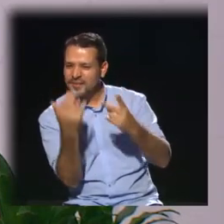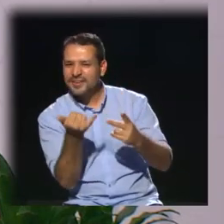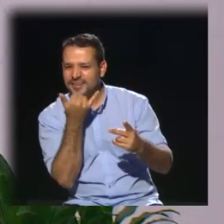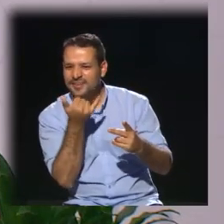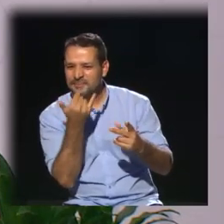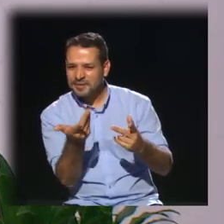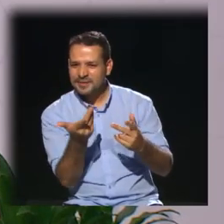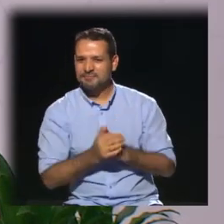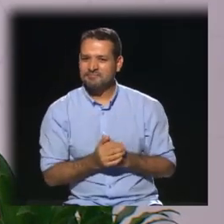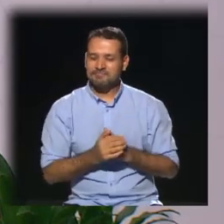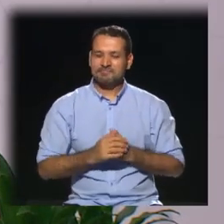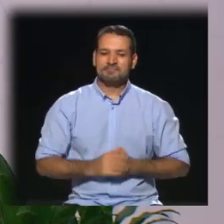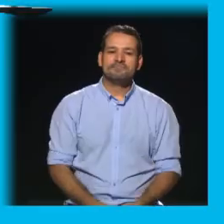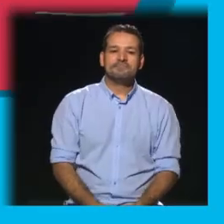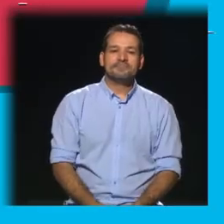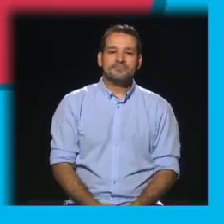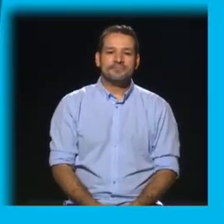trata.